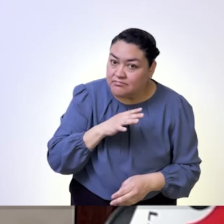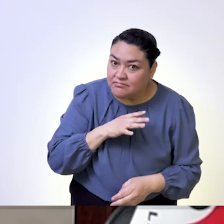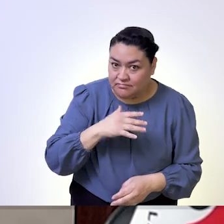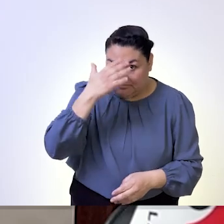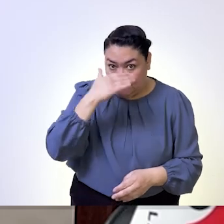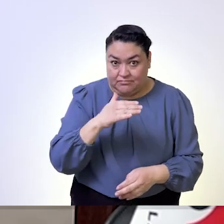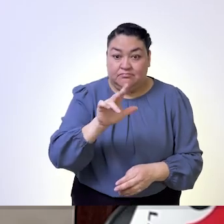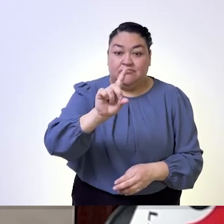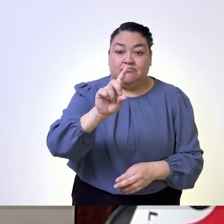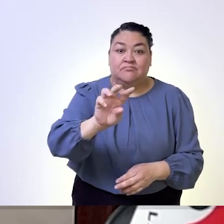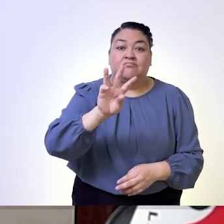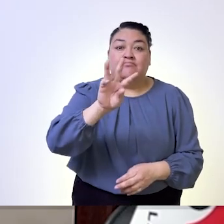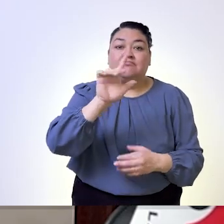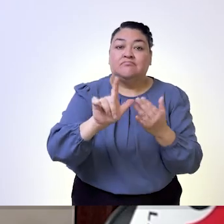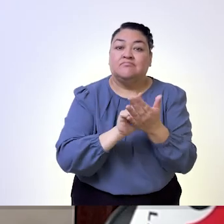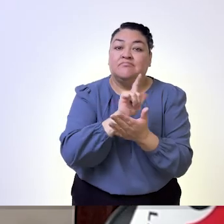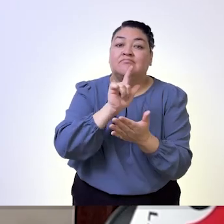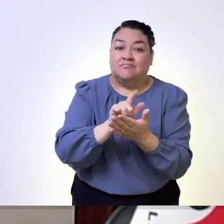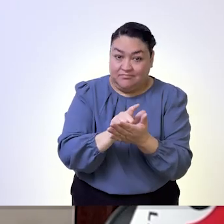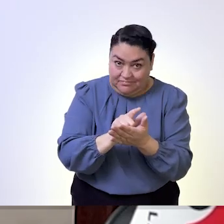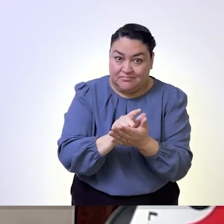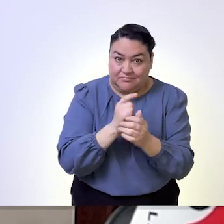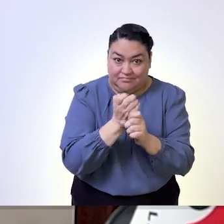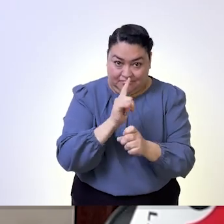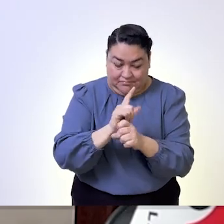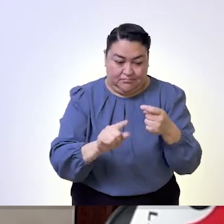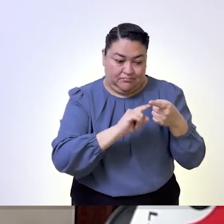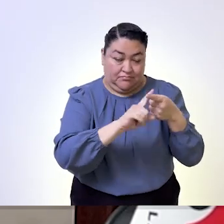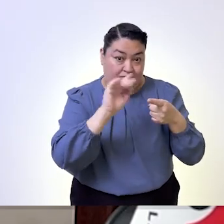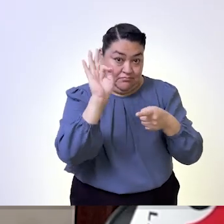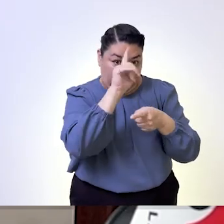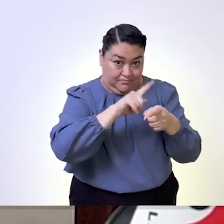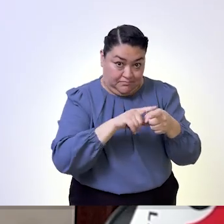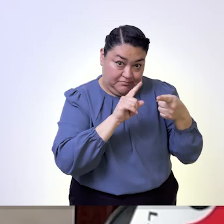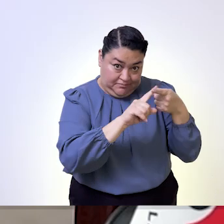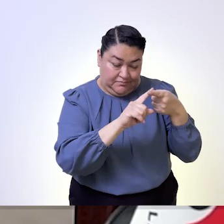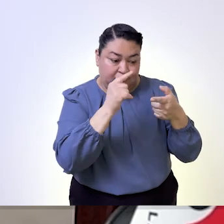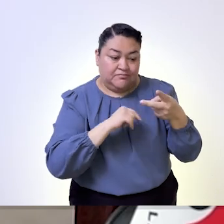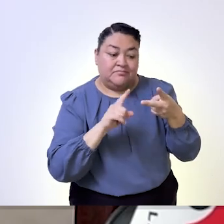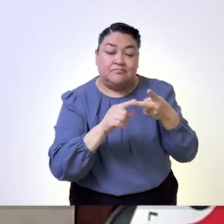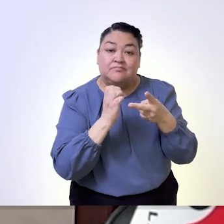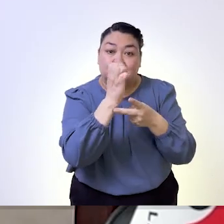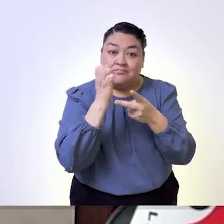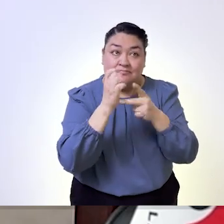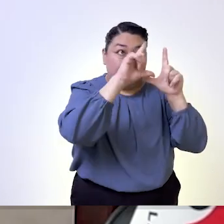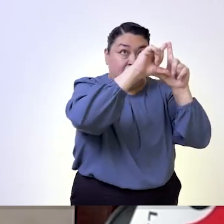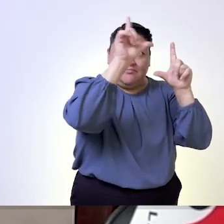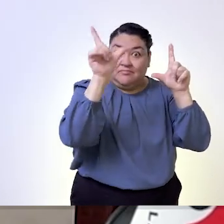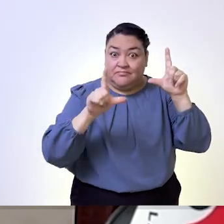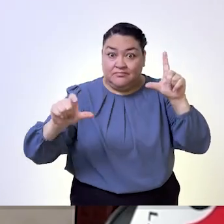nivel nacional con 33 leyes antidiscriminatorias. La federal y desde luego pues las